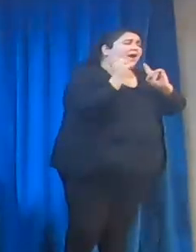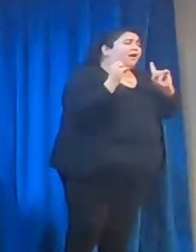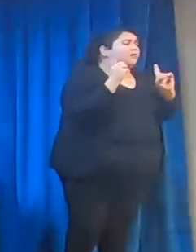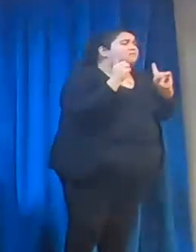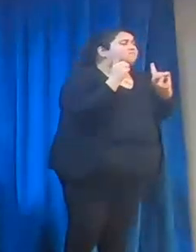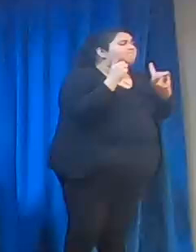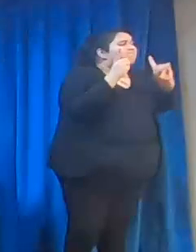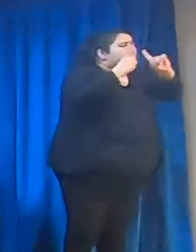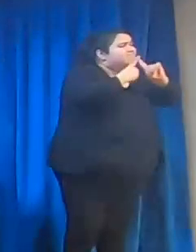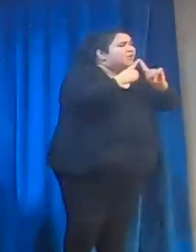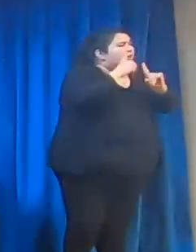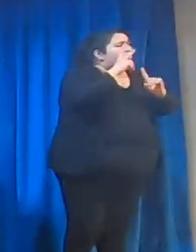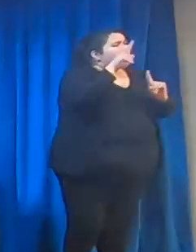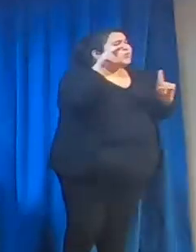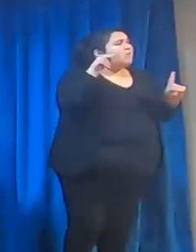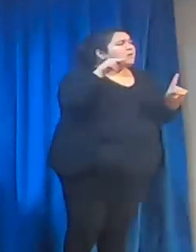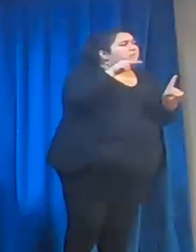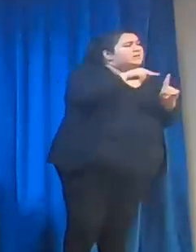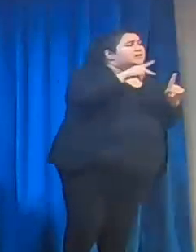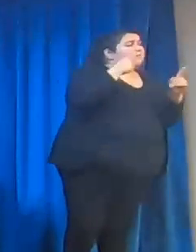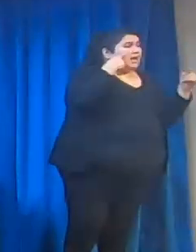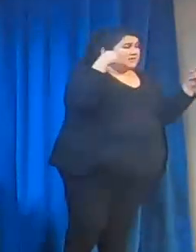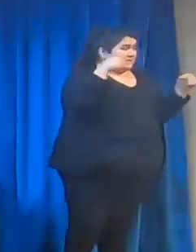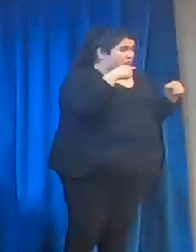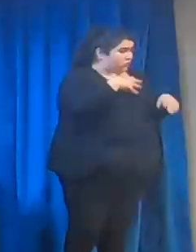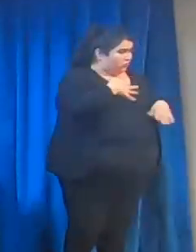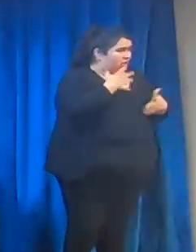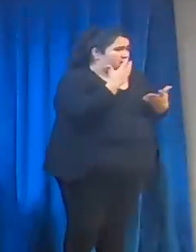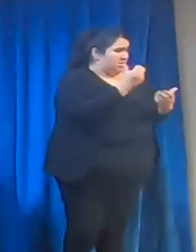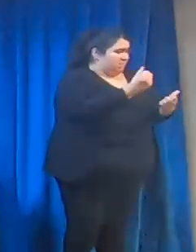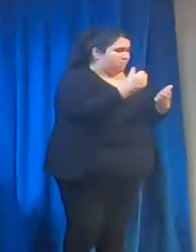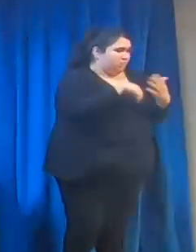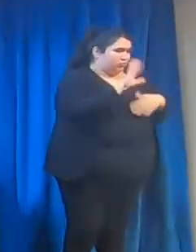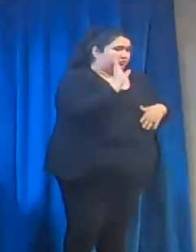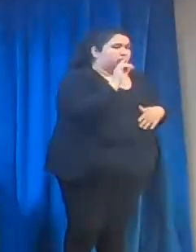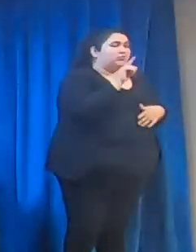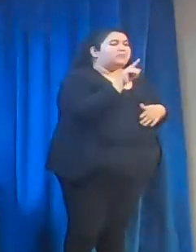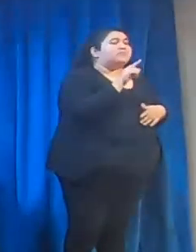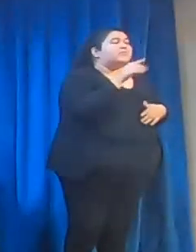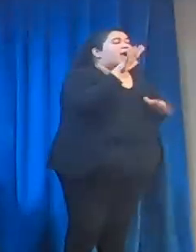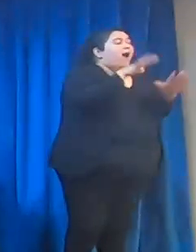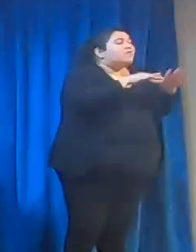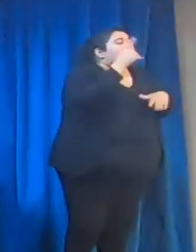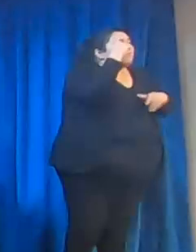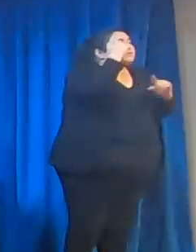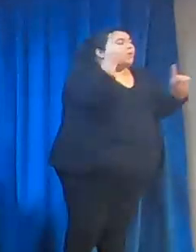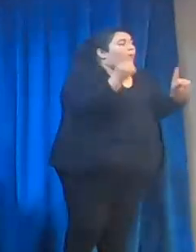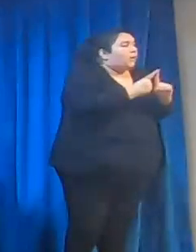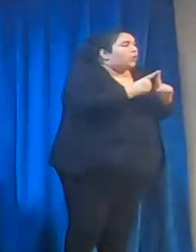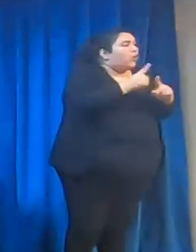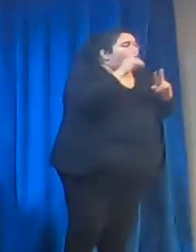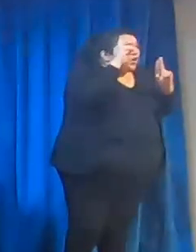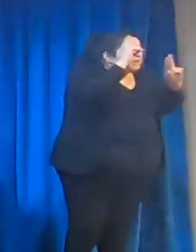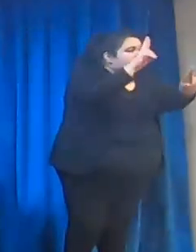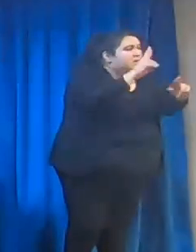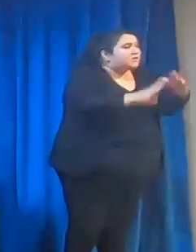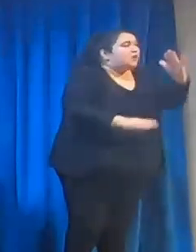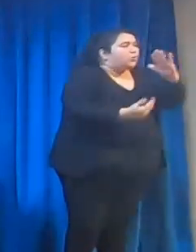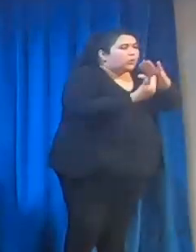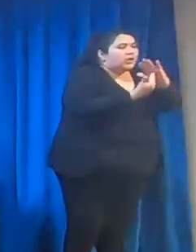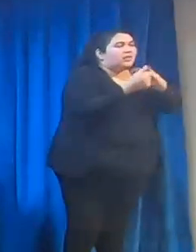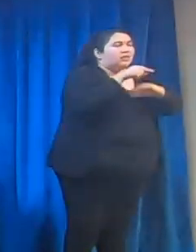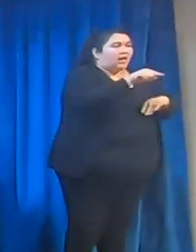perspectiva institucional en la cual me apoyo. Muchas veces pensar los vínculos de respeto y de autoridad